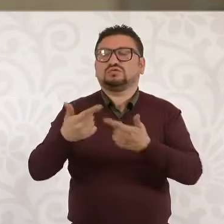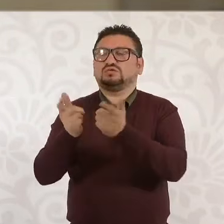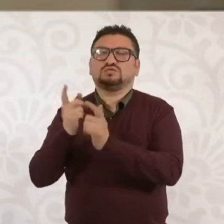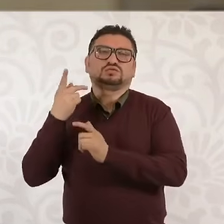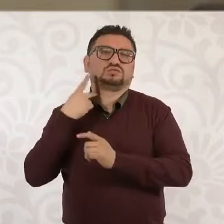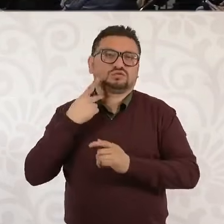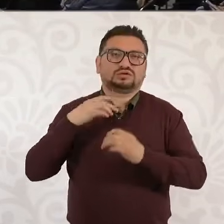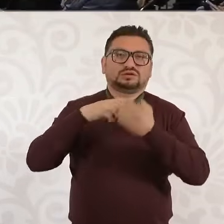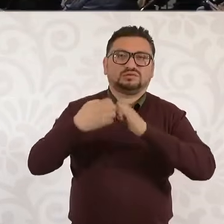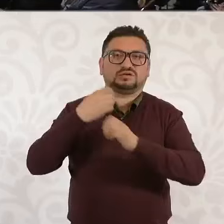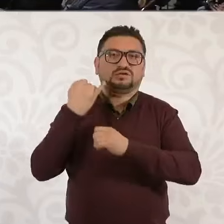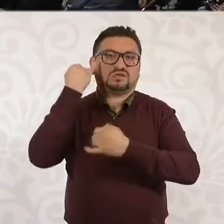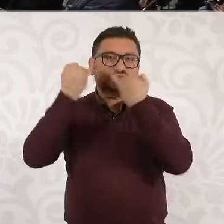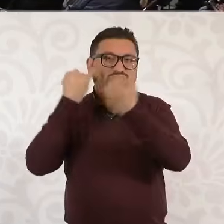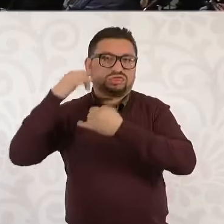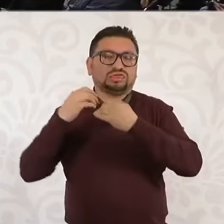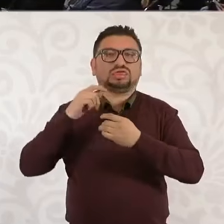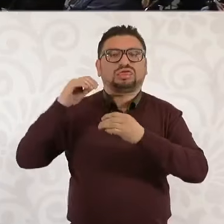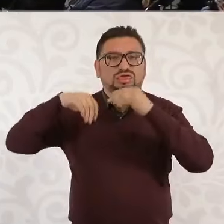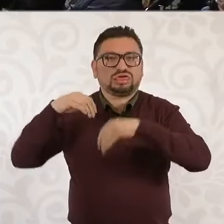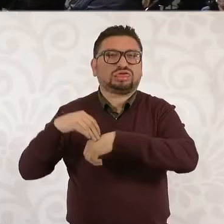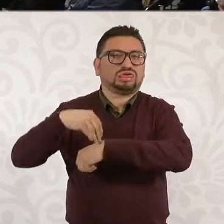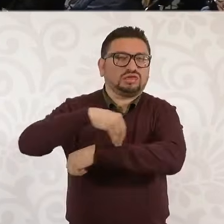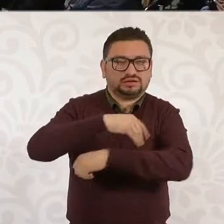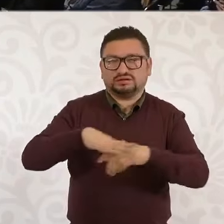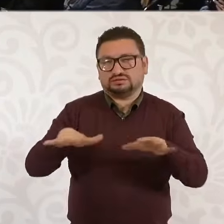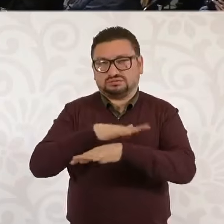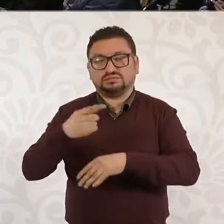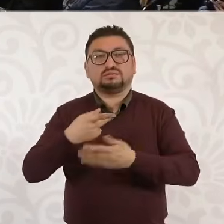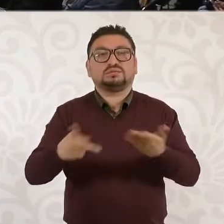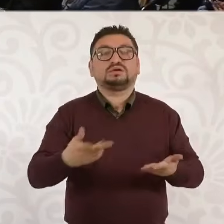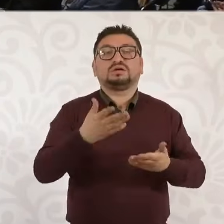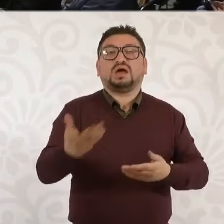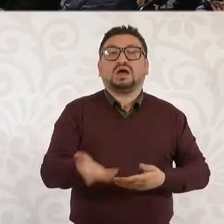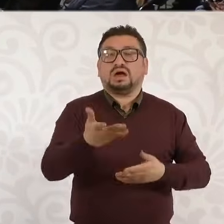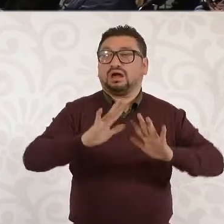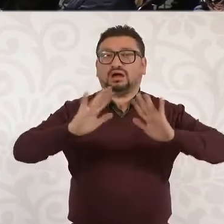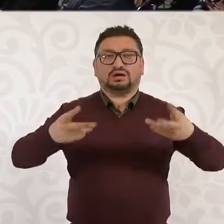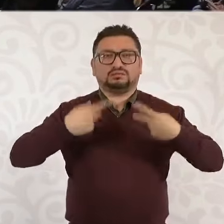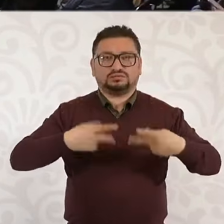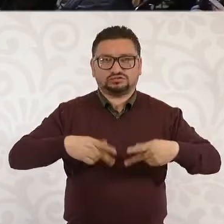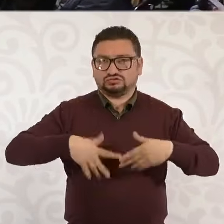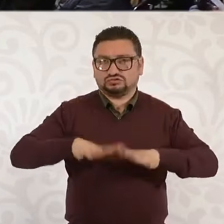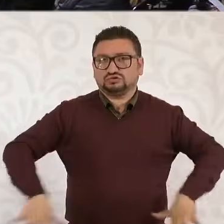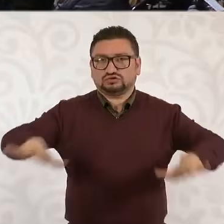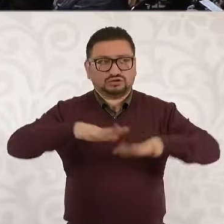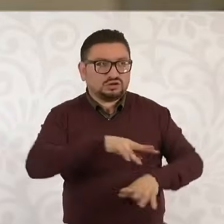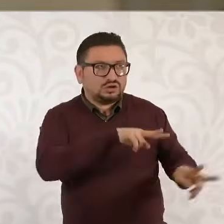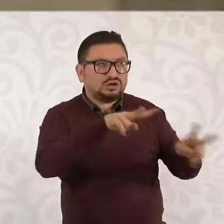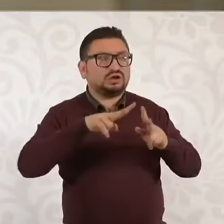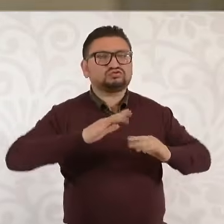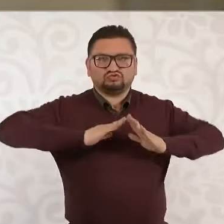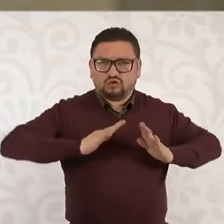está queriendo manejar, manipular, pero ahora la gente sale le aplaude al ejército, a los soldados, a